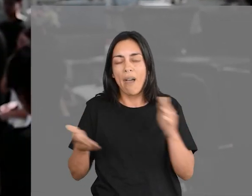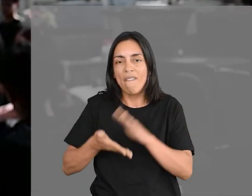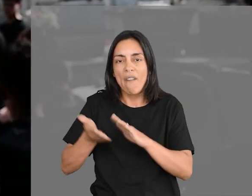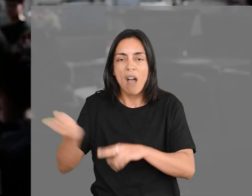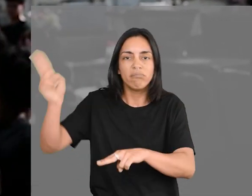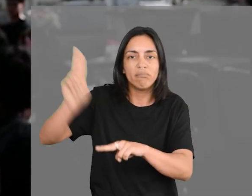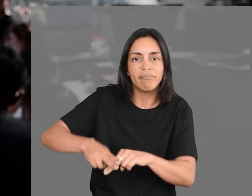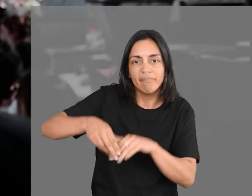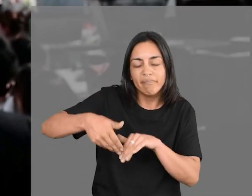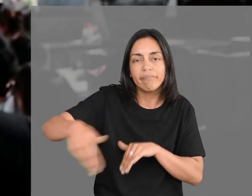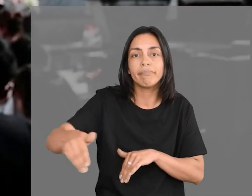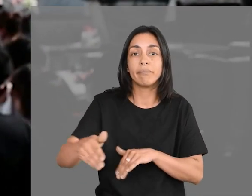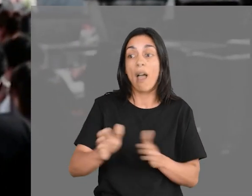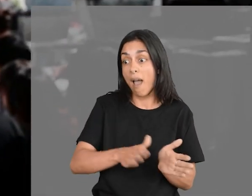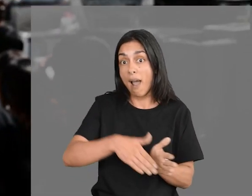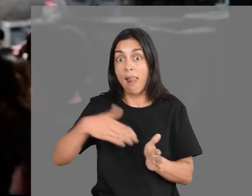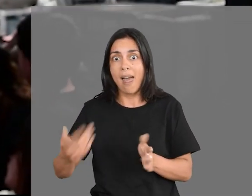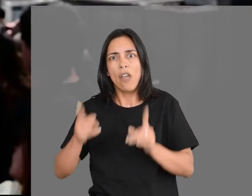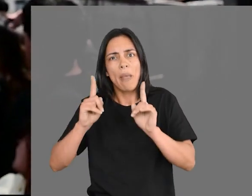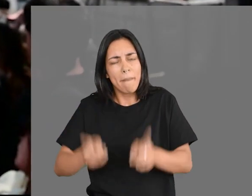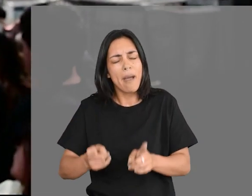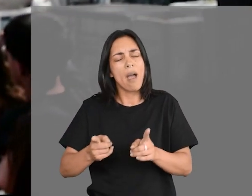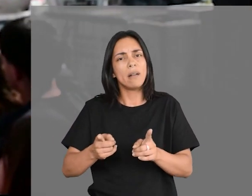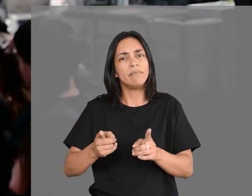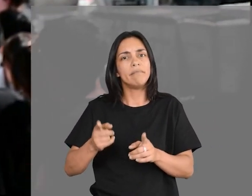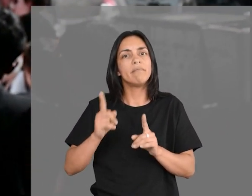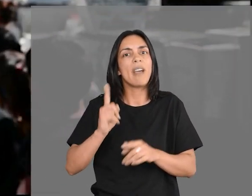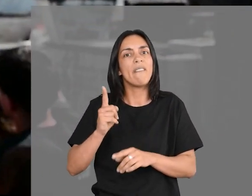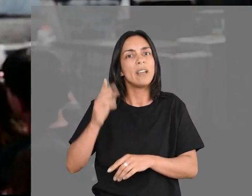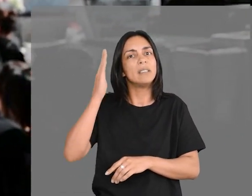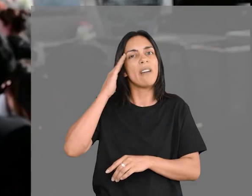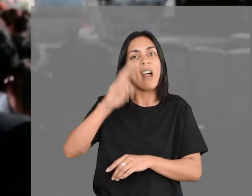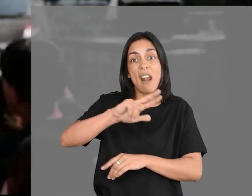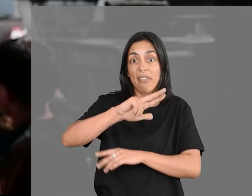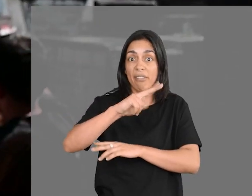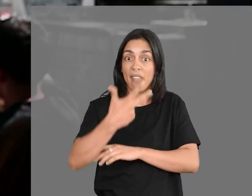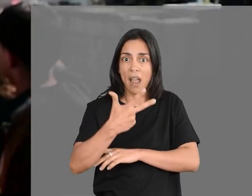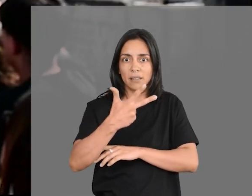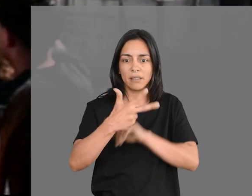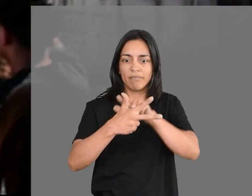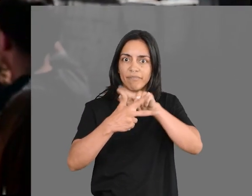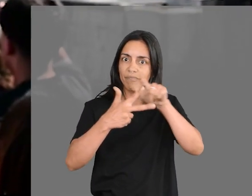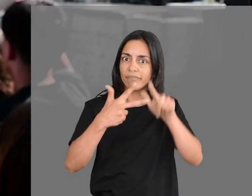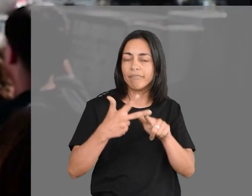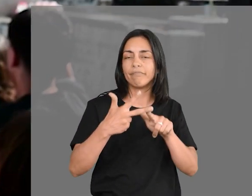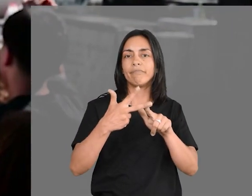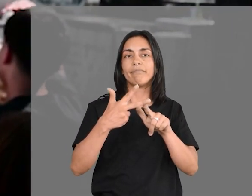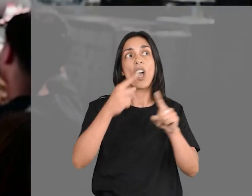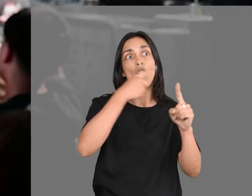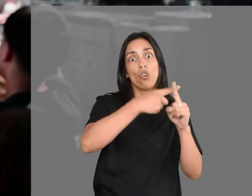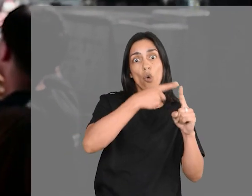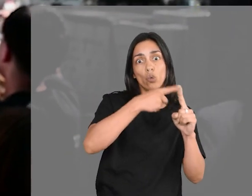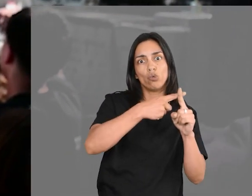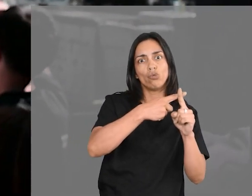A todo esto tenemos que tener en cuenta que hay 3 virtudes teológicas. Estas son la cruz, que tienen que